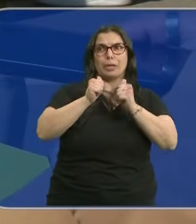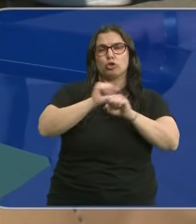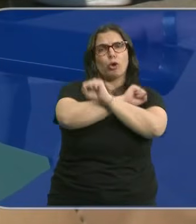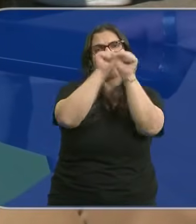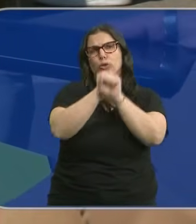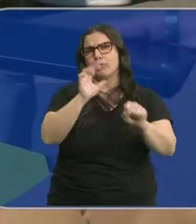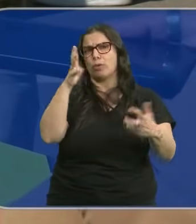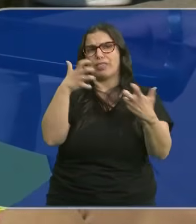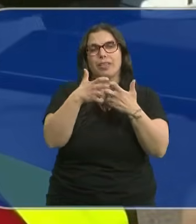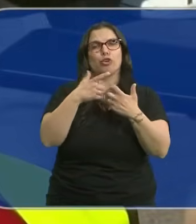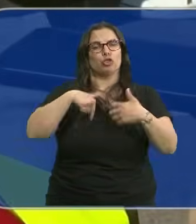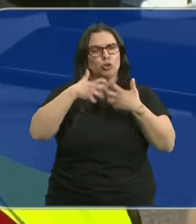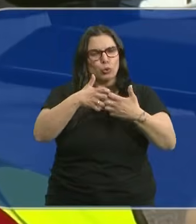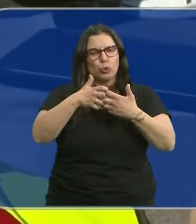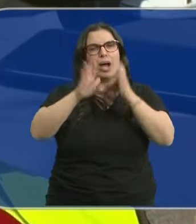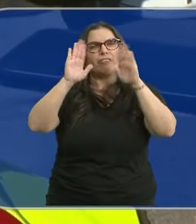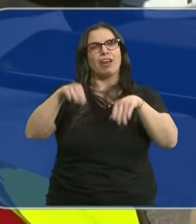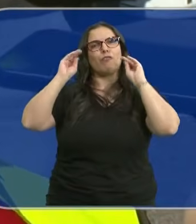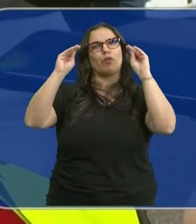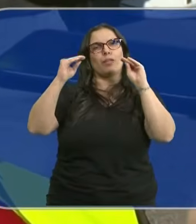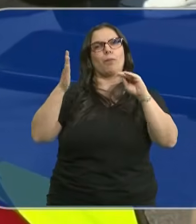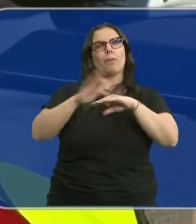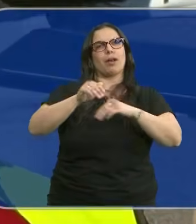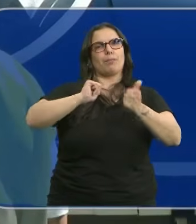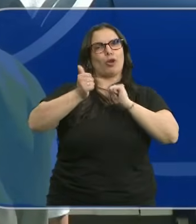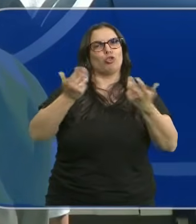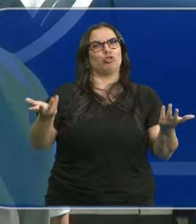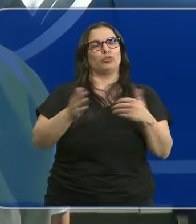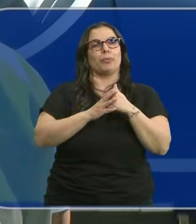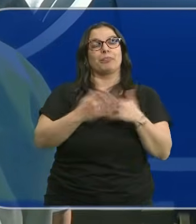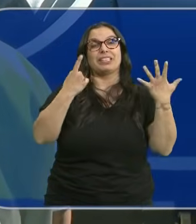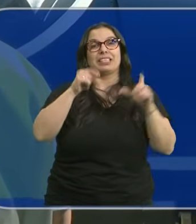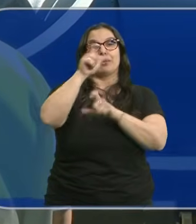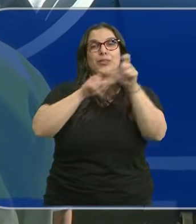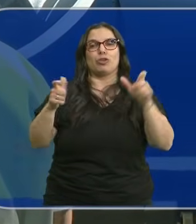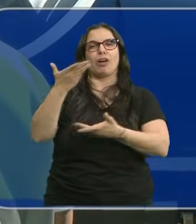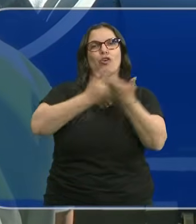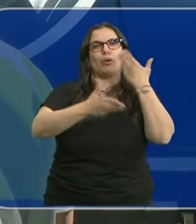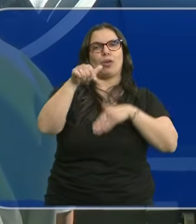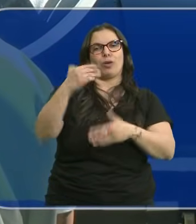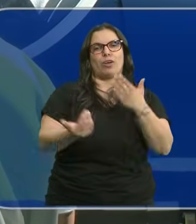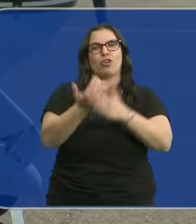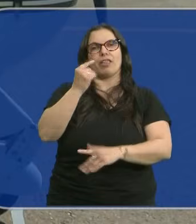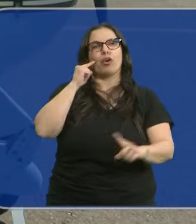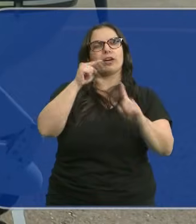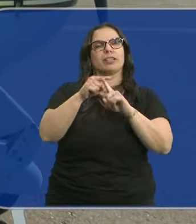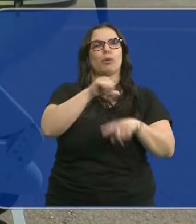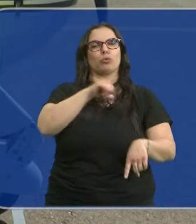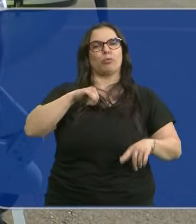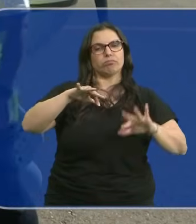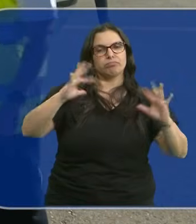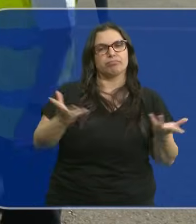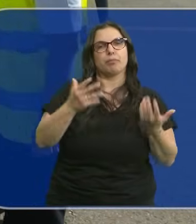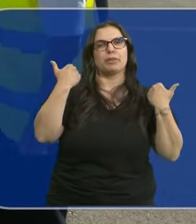piloto y luchamos y está haciendo la formación para piloto comercial. 60 personas han colaborado en esta jornada que busca fomentar la